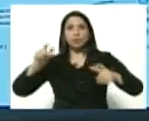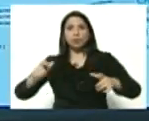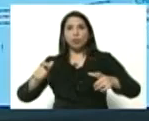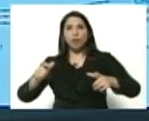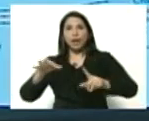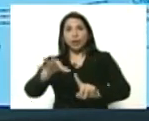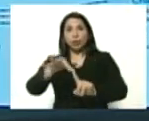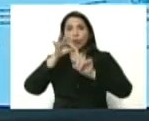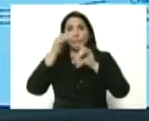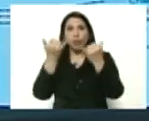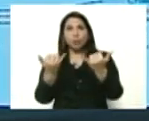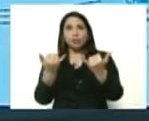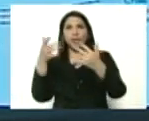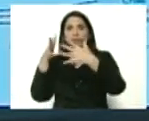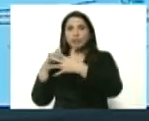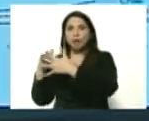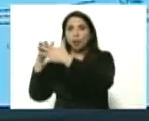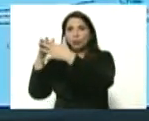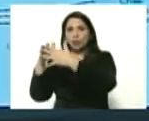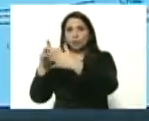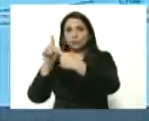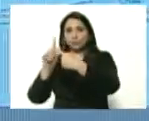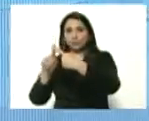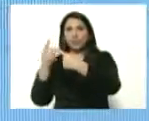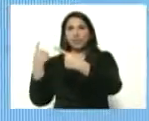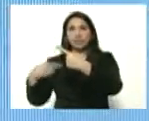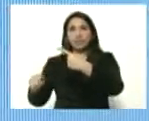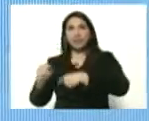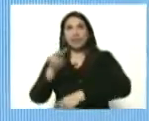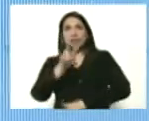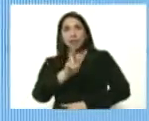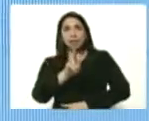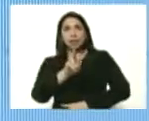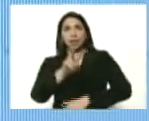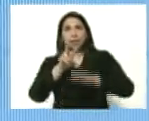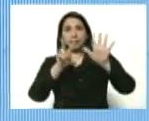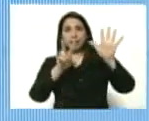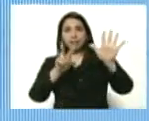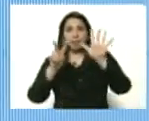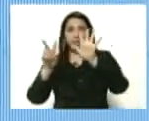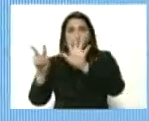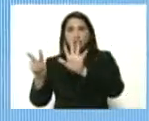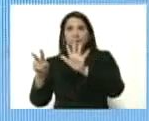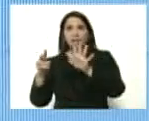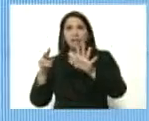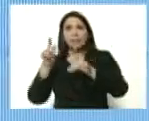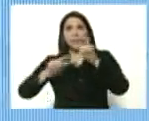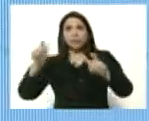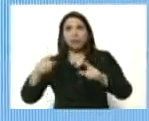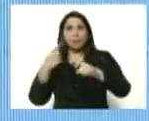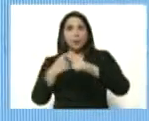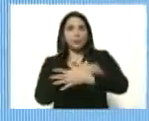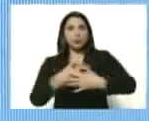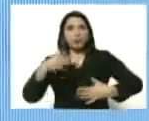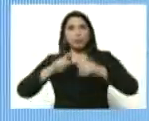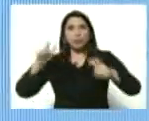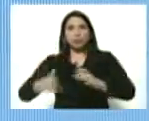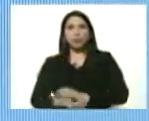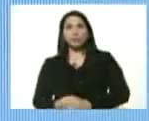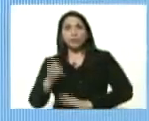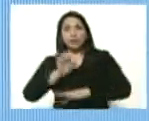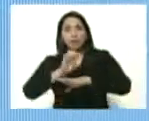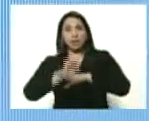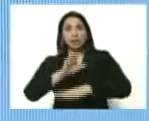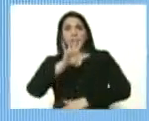oportunidad Estados Unidos de Norteamérica, que tiene 277 casos por millón de habitantes, el Ecuador, que